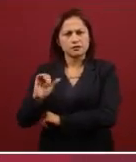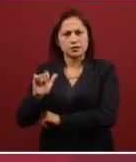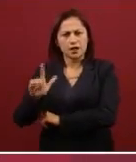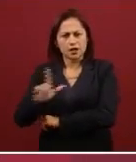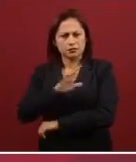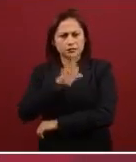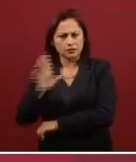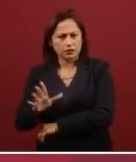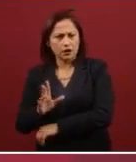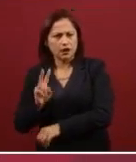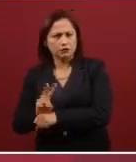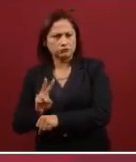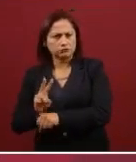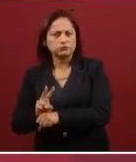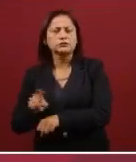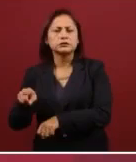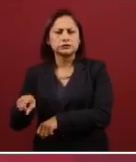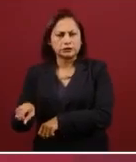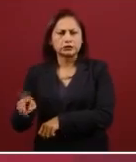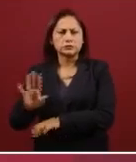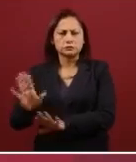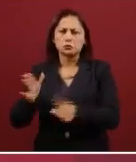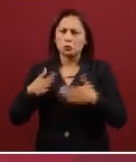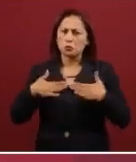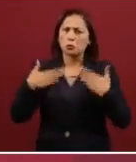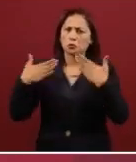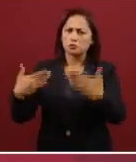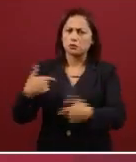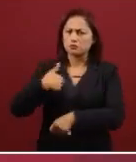Creo que es un nombre recto